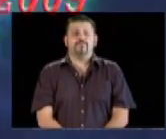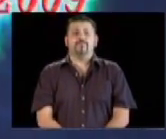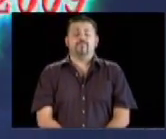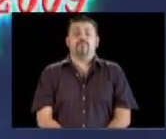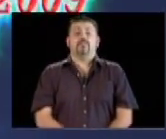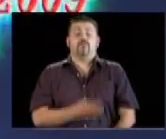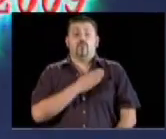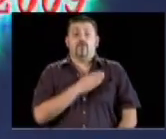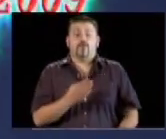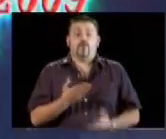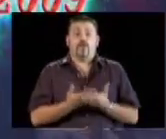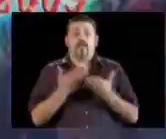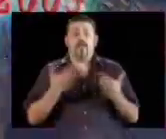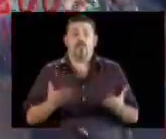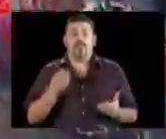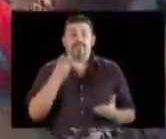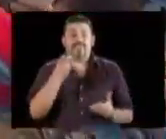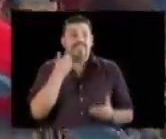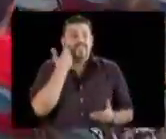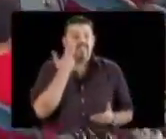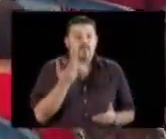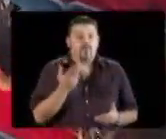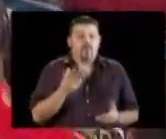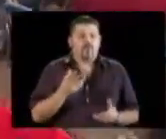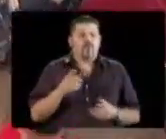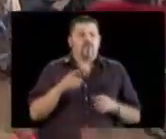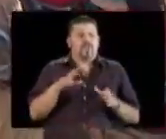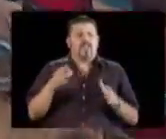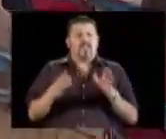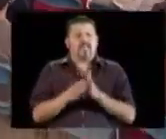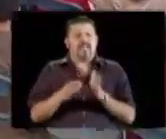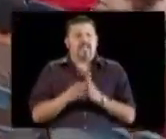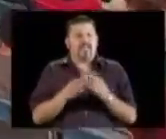Voy a levantar la caja esta de regalo que está por aquí.